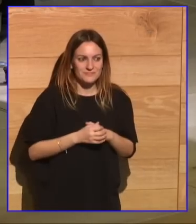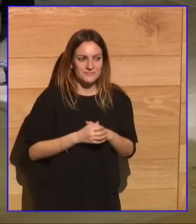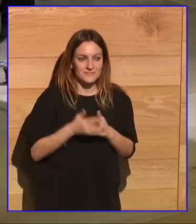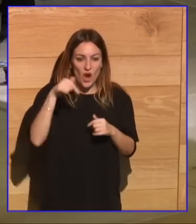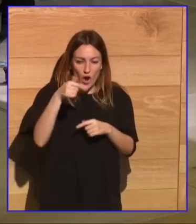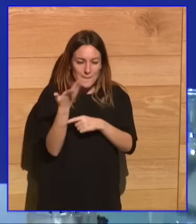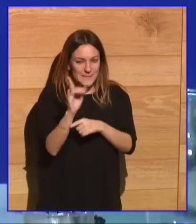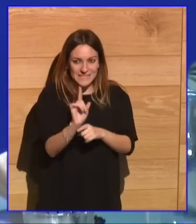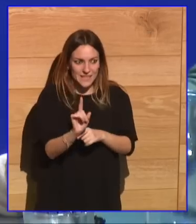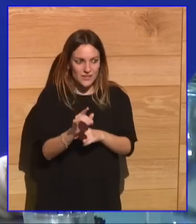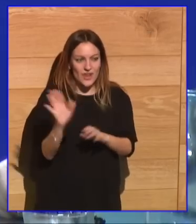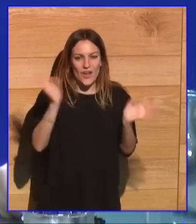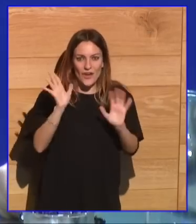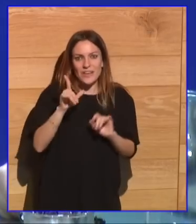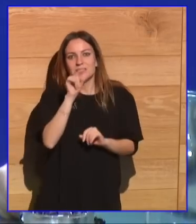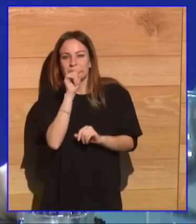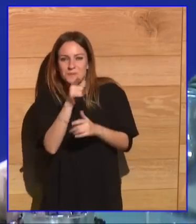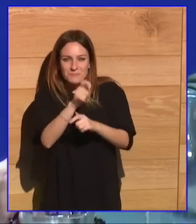presentar hoy? ¡Oli, tuitero!